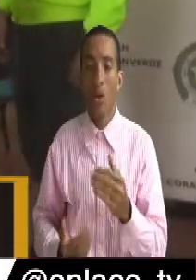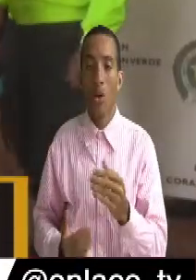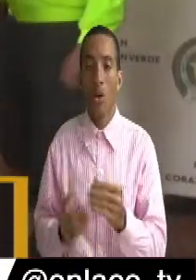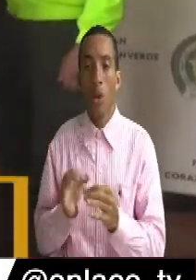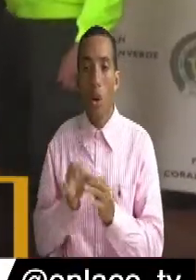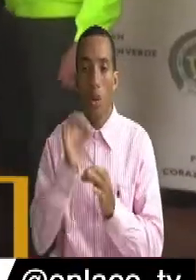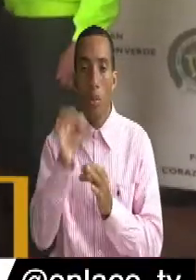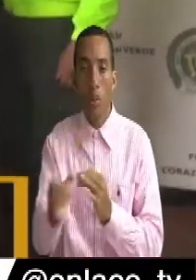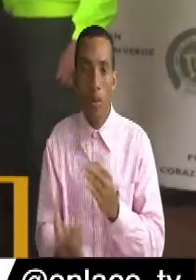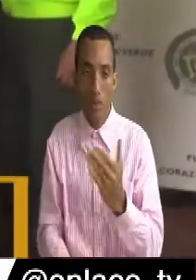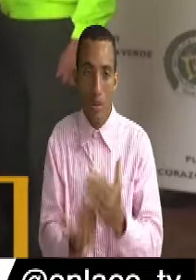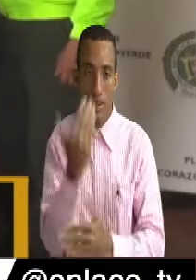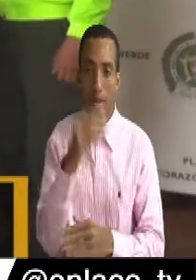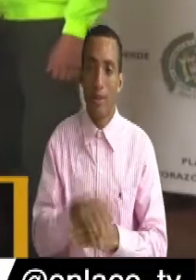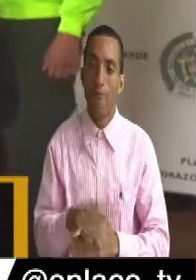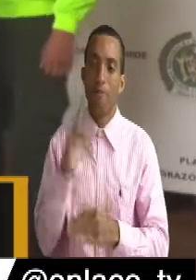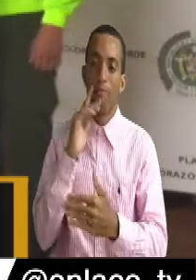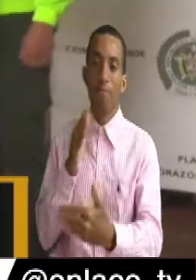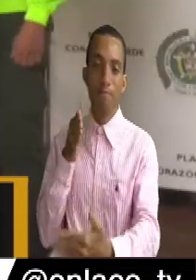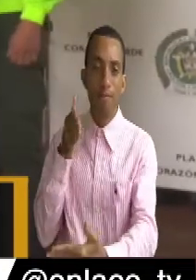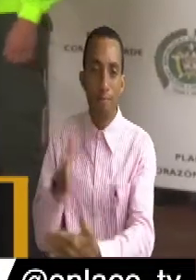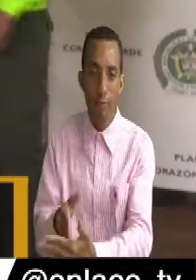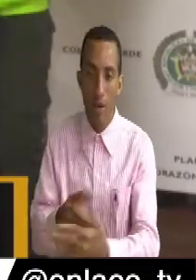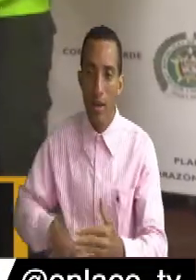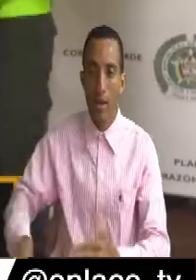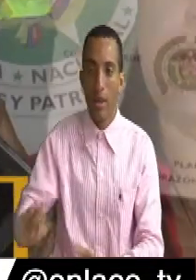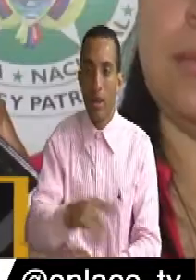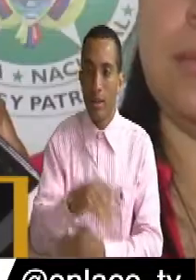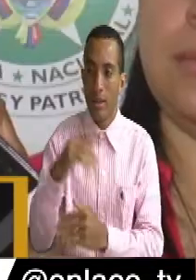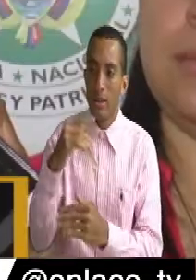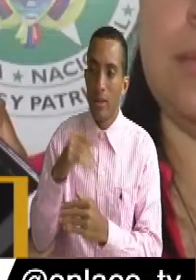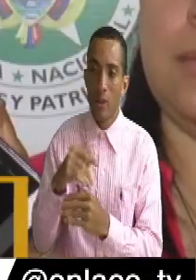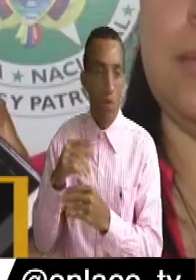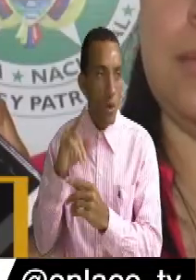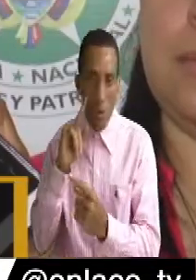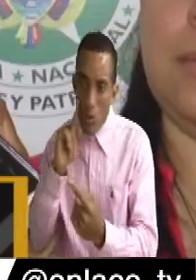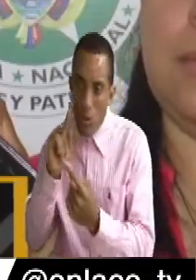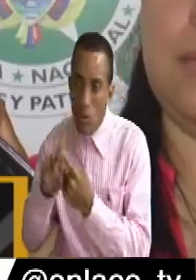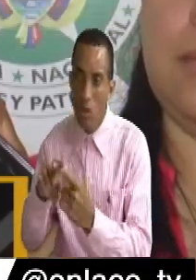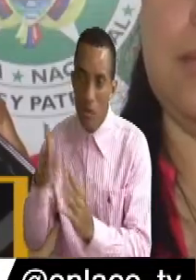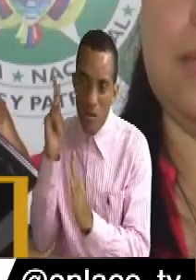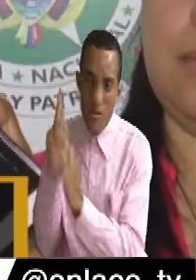estructuras delincuenciales dedicadas al homicidio en la ciudad. Nosotros no paramos en nuestras